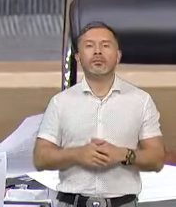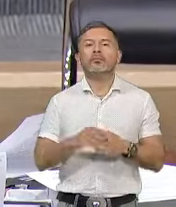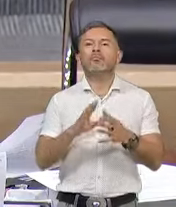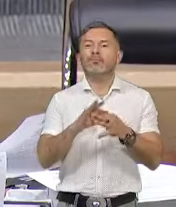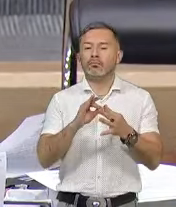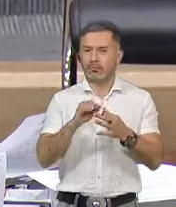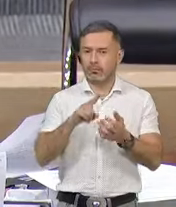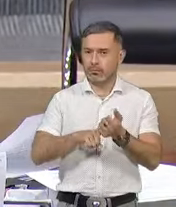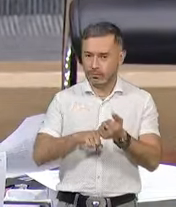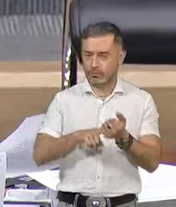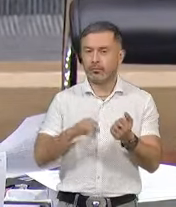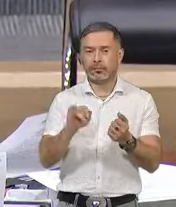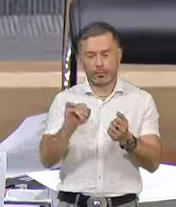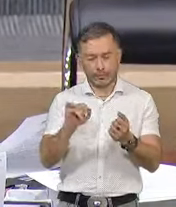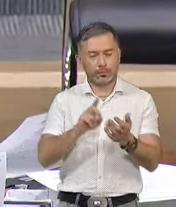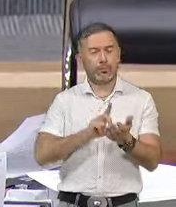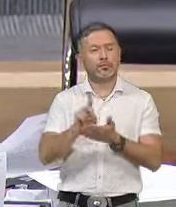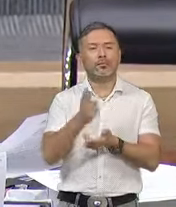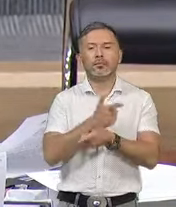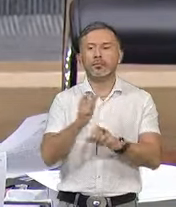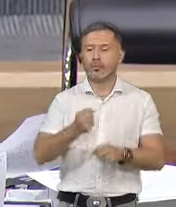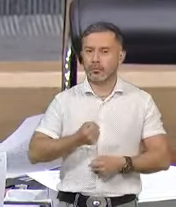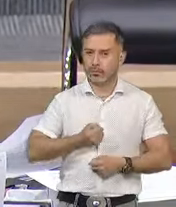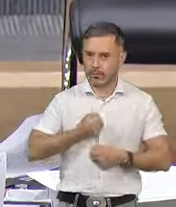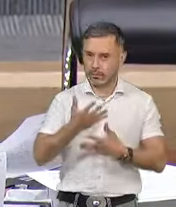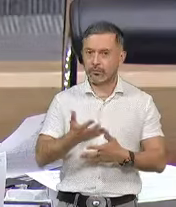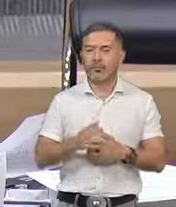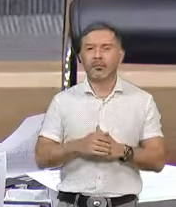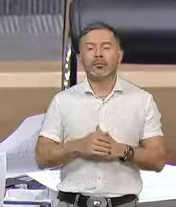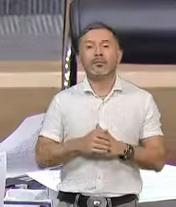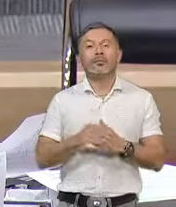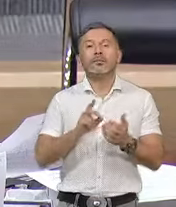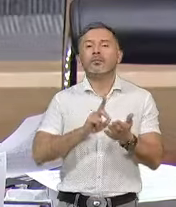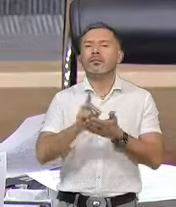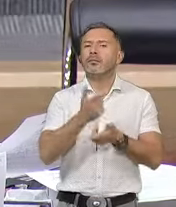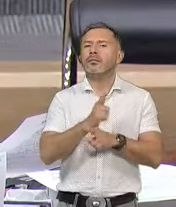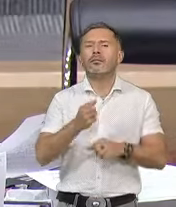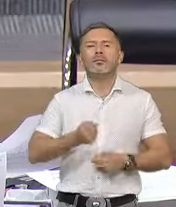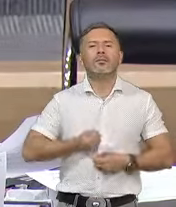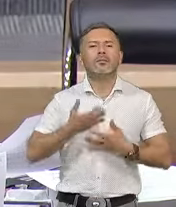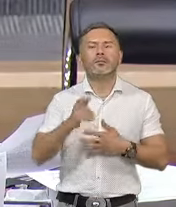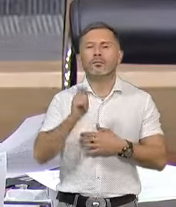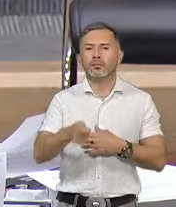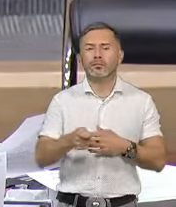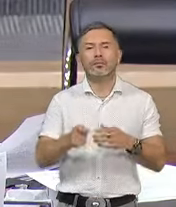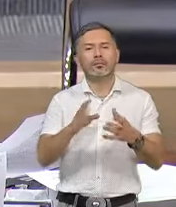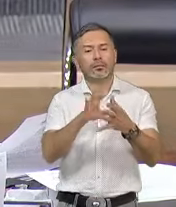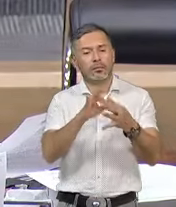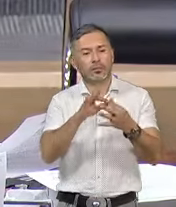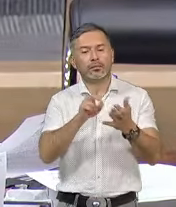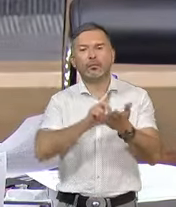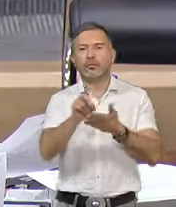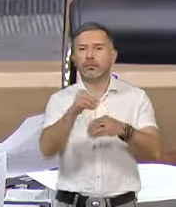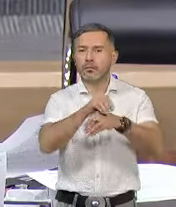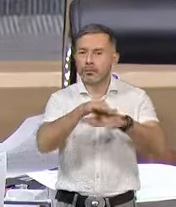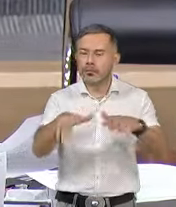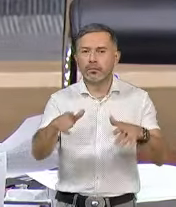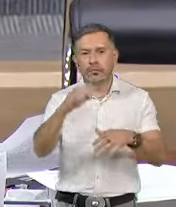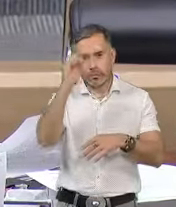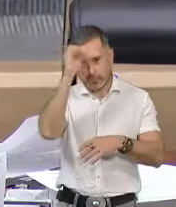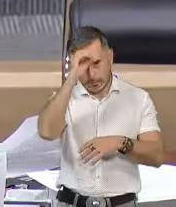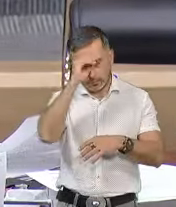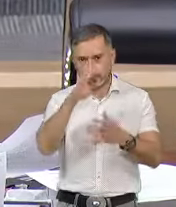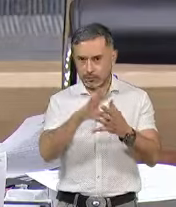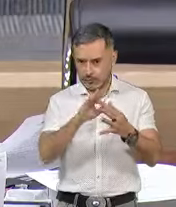cubierto por la libertad de expresión la libertad de expresión incluye el derecho a la información y el derecho a la opinión Ya se nos